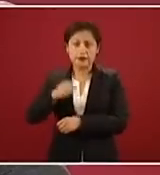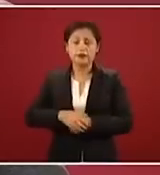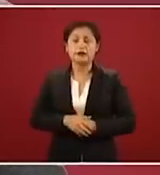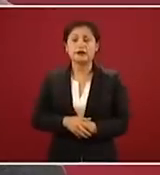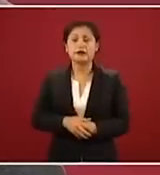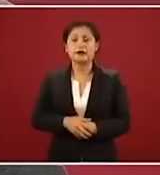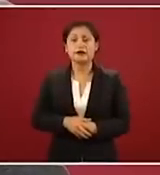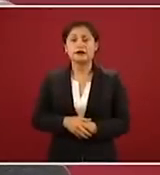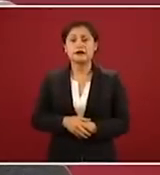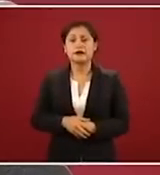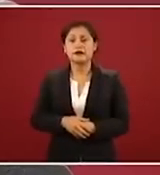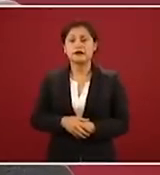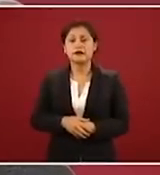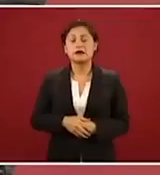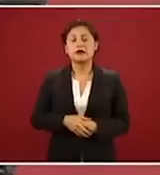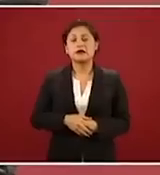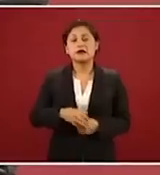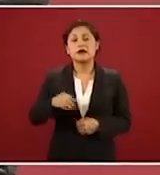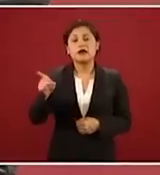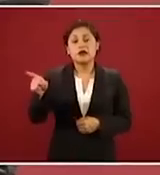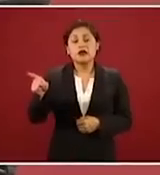del número de muertos,